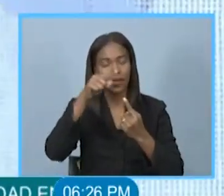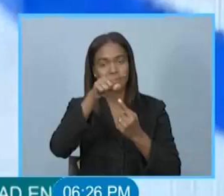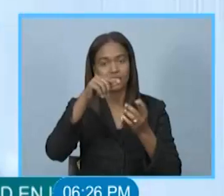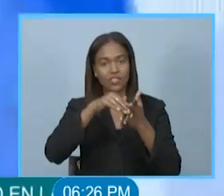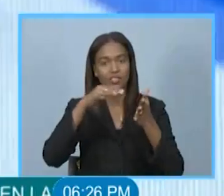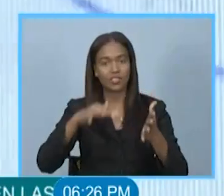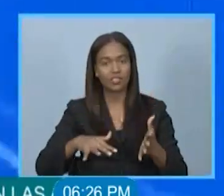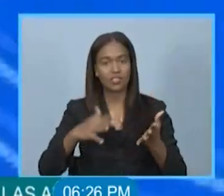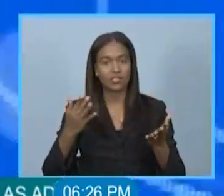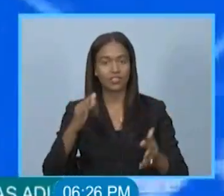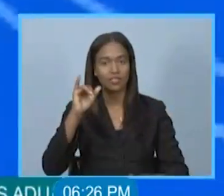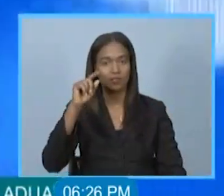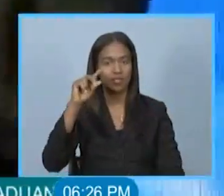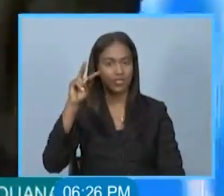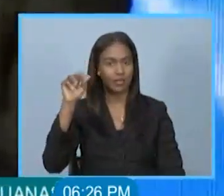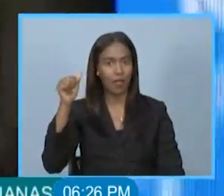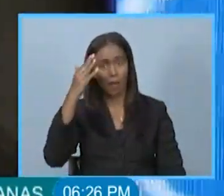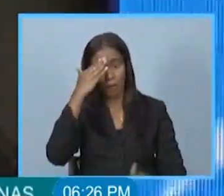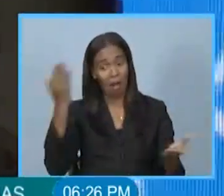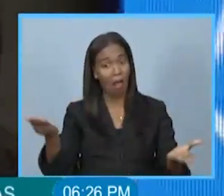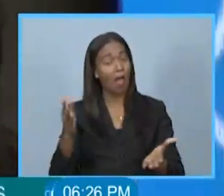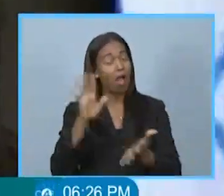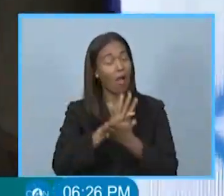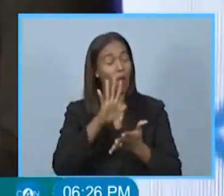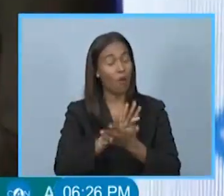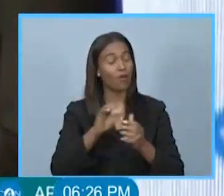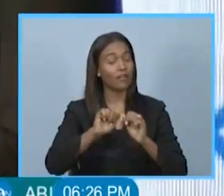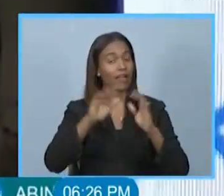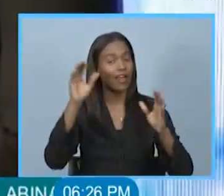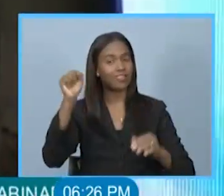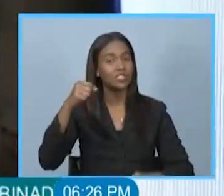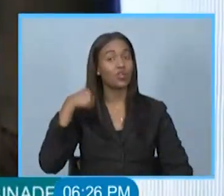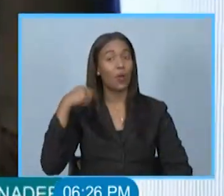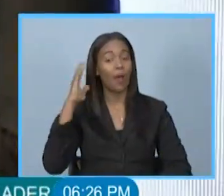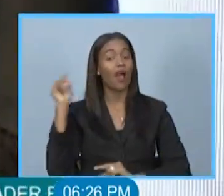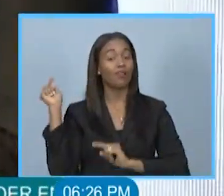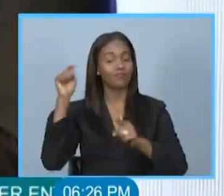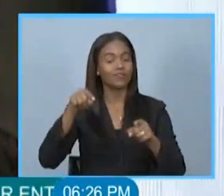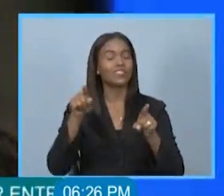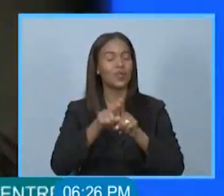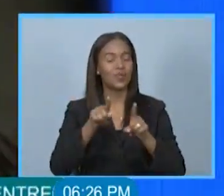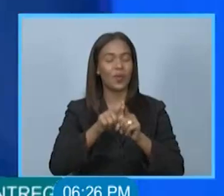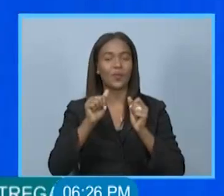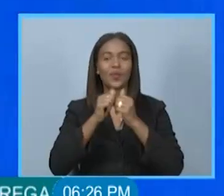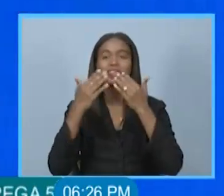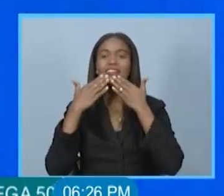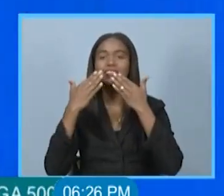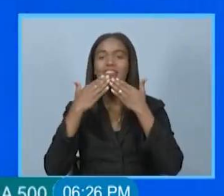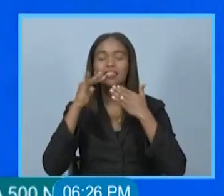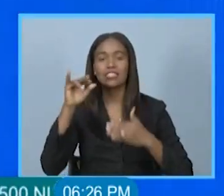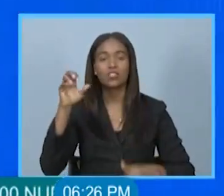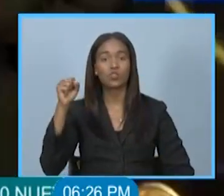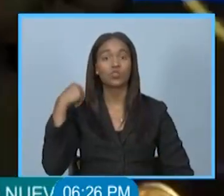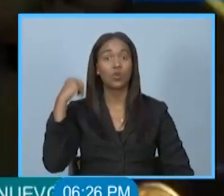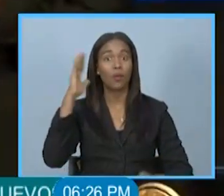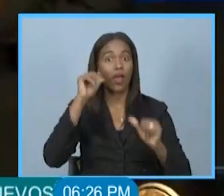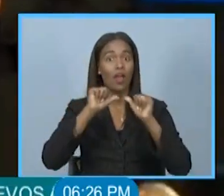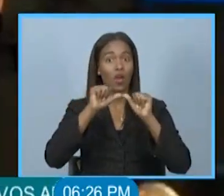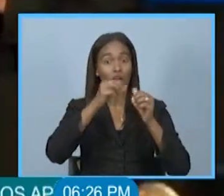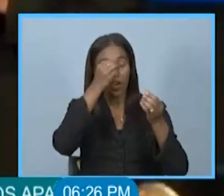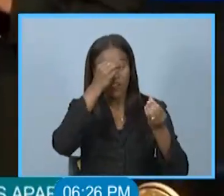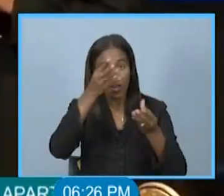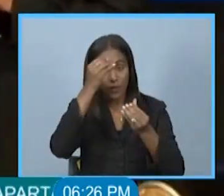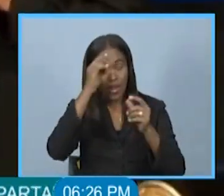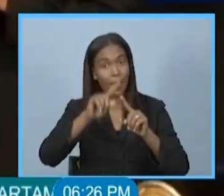los estudiantes imaginativo porque esto es una escuela Claro que sí Bueno pues ahí Yo estaré también así que muchísimas gracias Jesús yo voy a continuar con la información